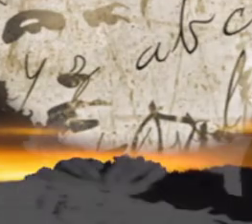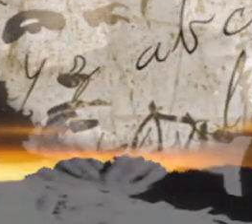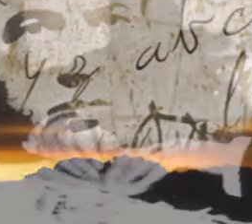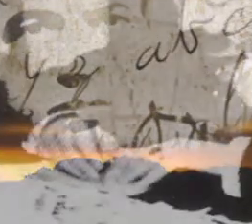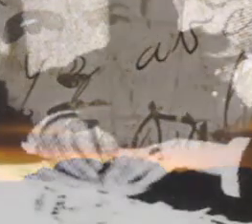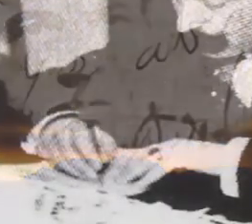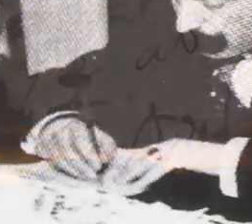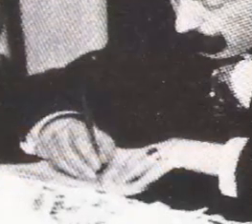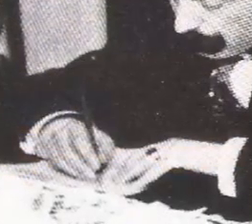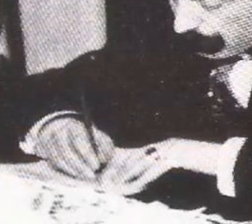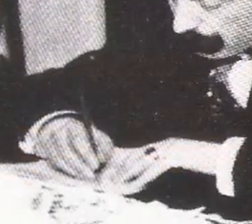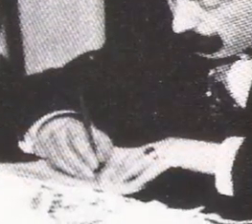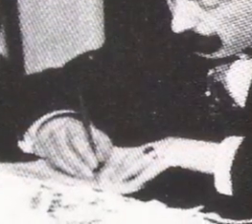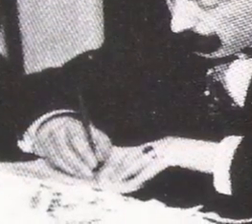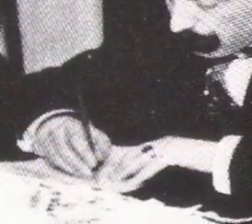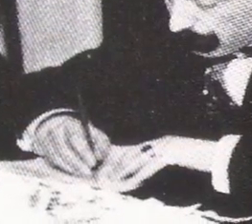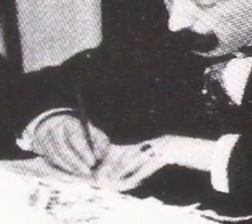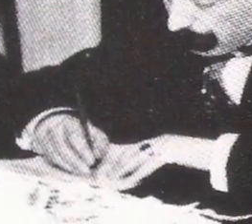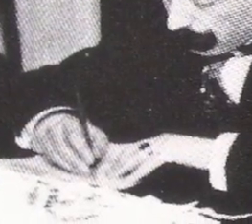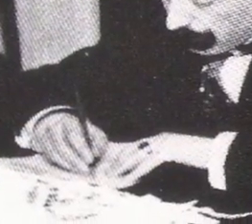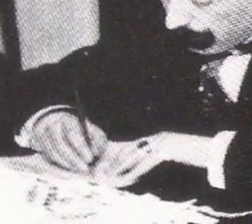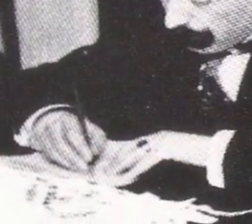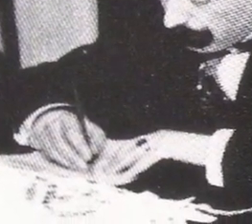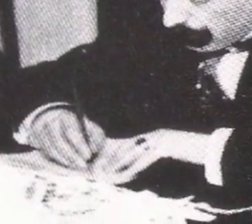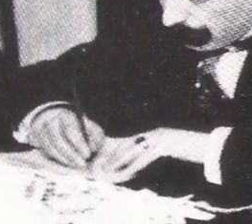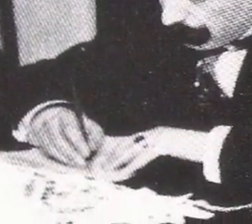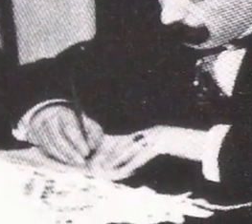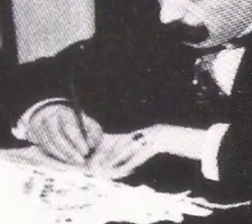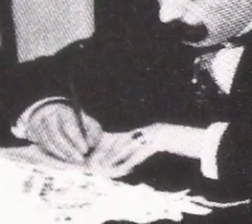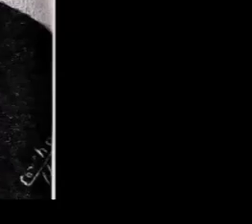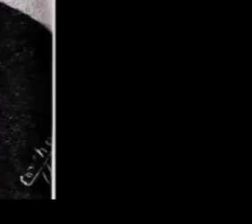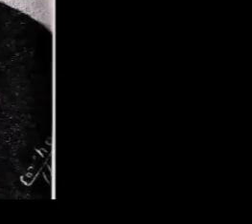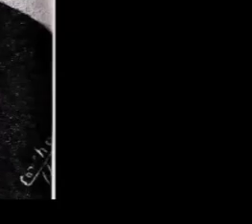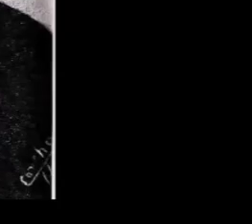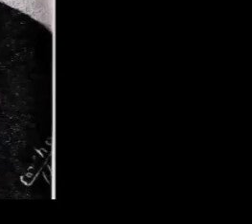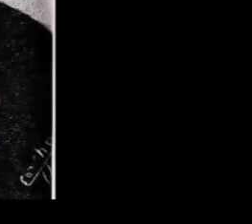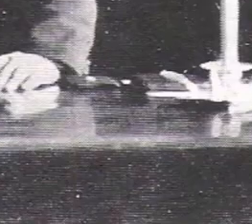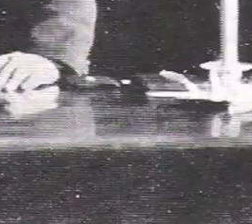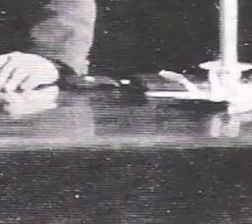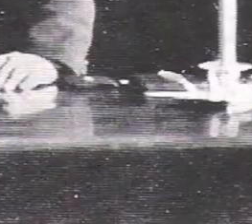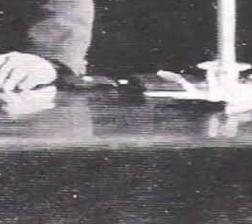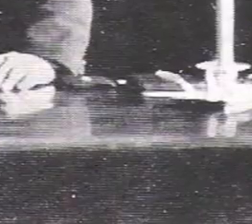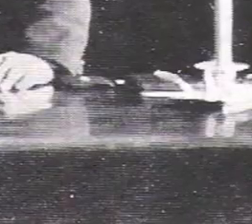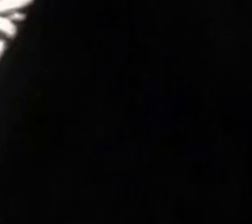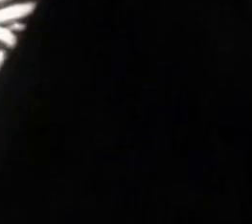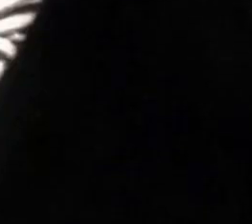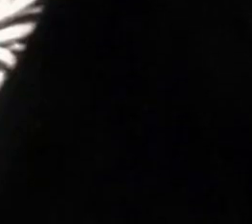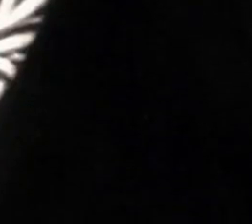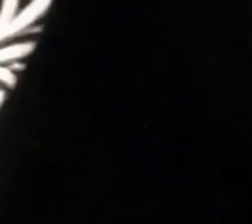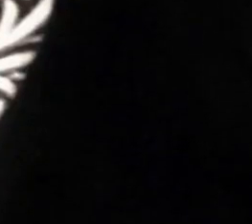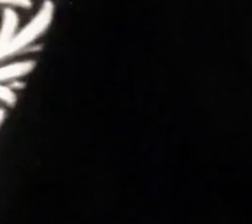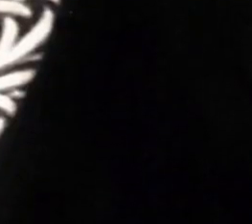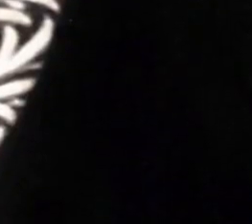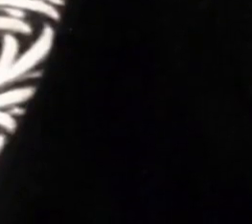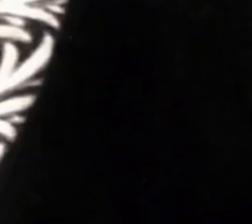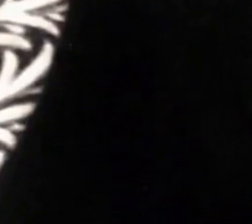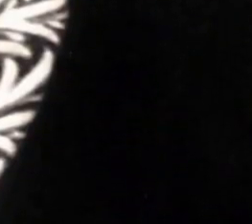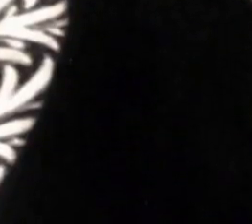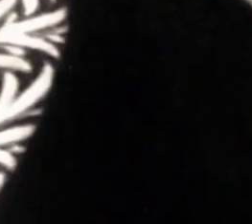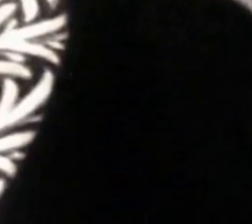y hablaba varios idiomas por esfuerzo propio. Poeta, periodista y diplomático.